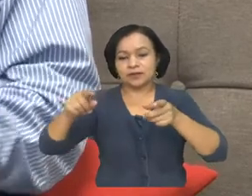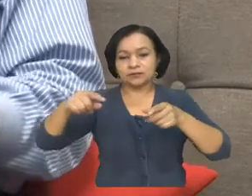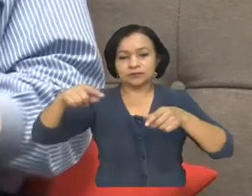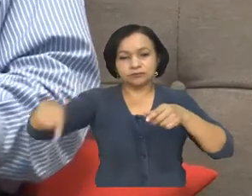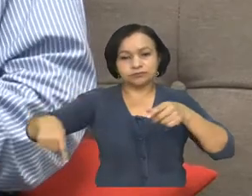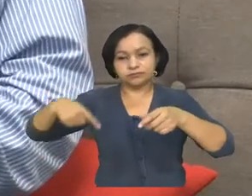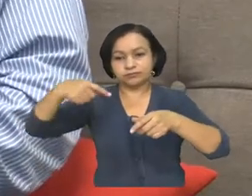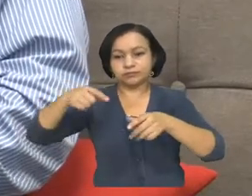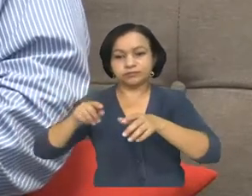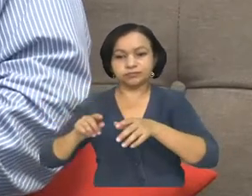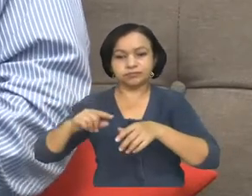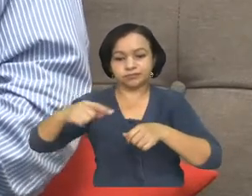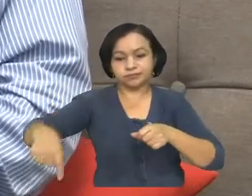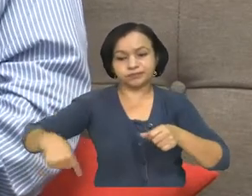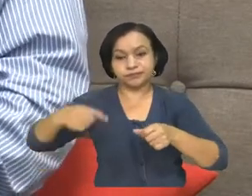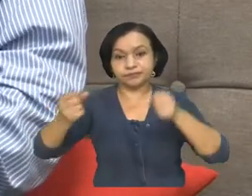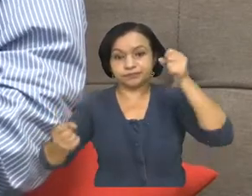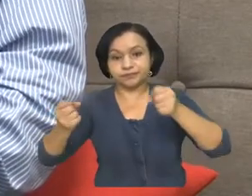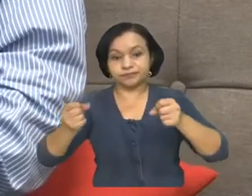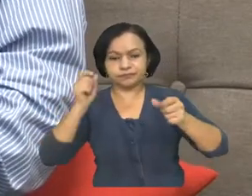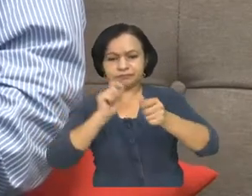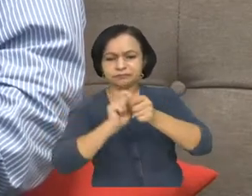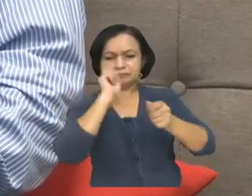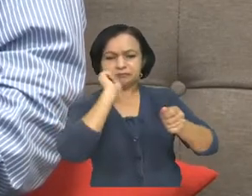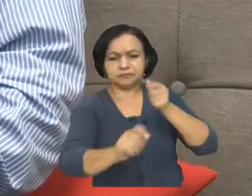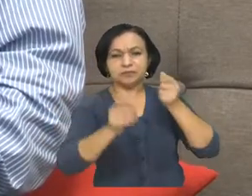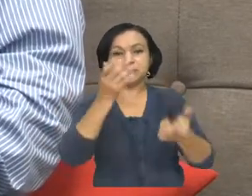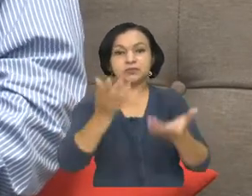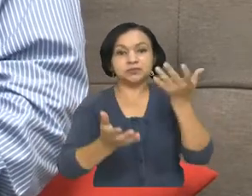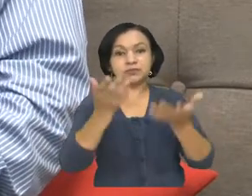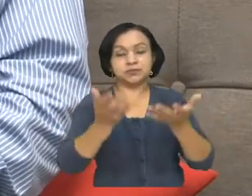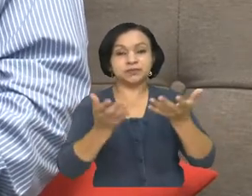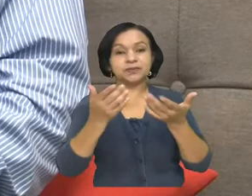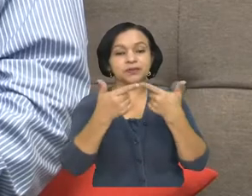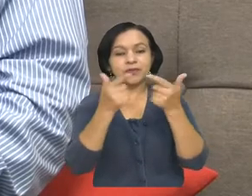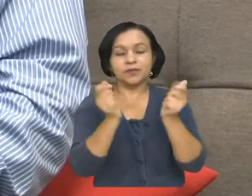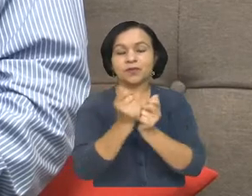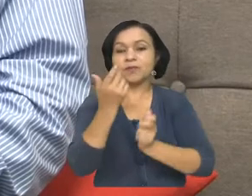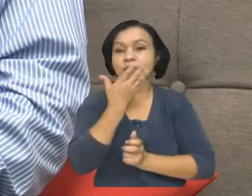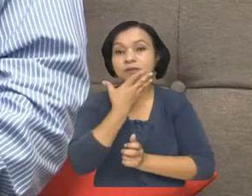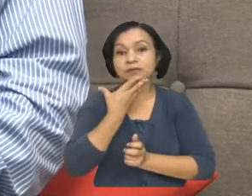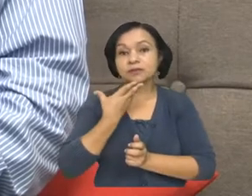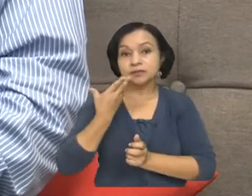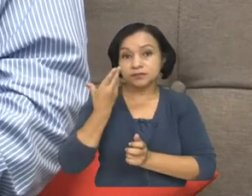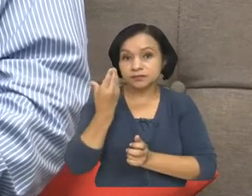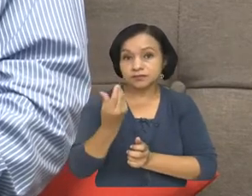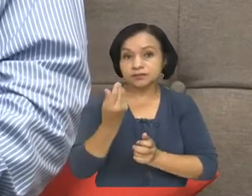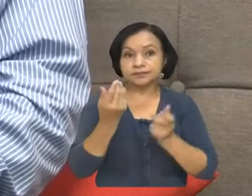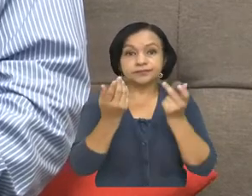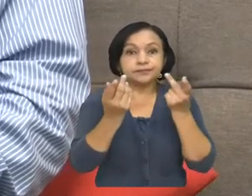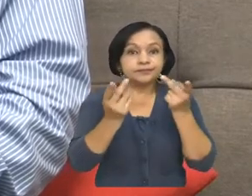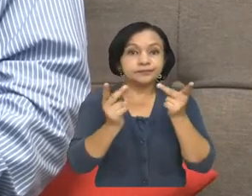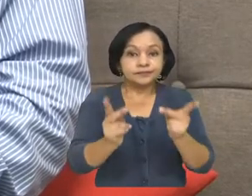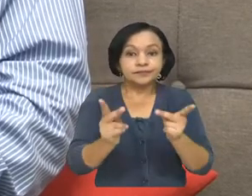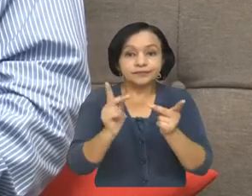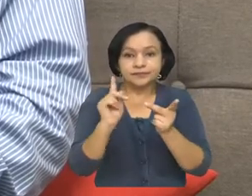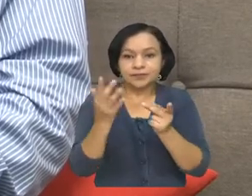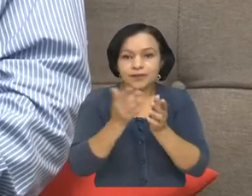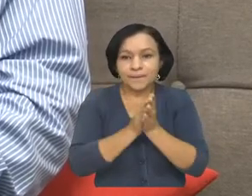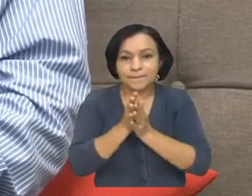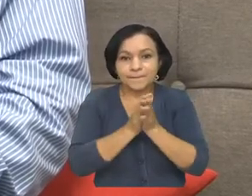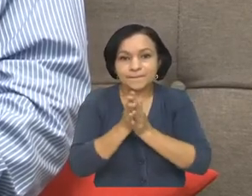toda esa parte porque realmente éramos muy jóvenes. Pero sin embargo nos motivaba